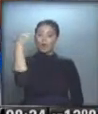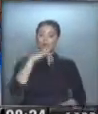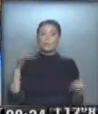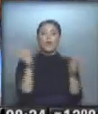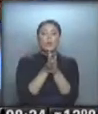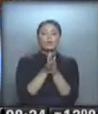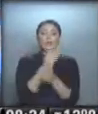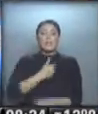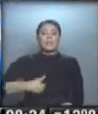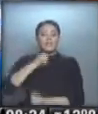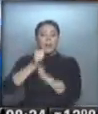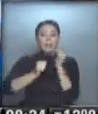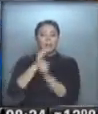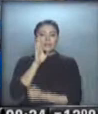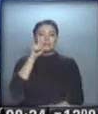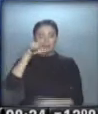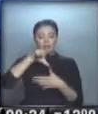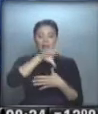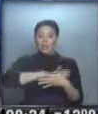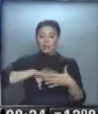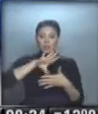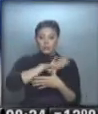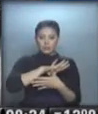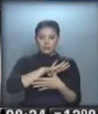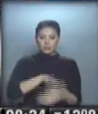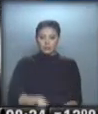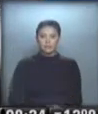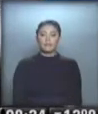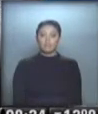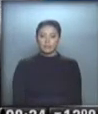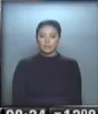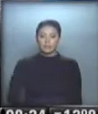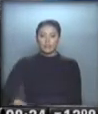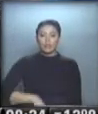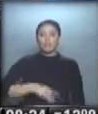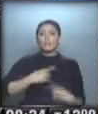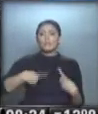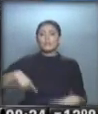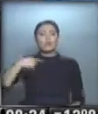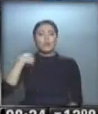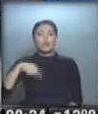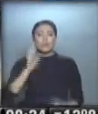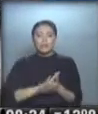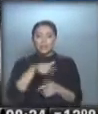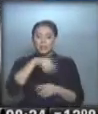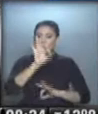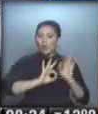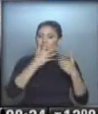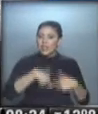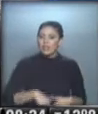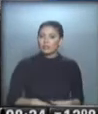presidente de chevron para latinoamérica ali moshiri muchas de las cosas que se han dicho acerca de este proyecto